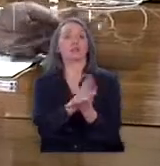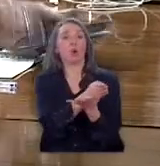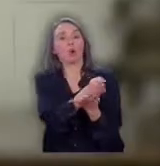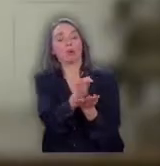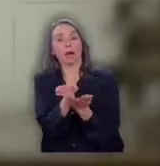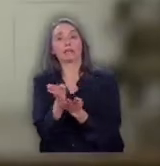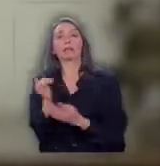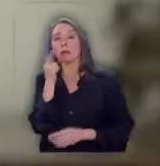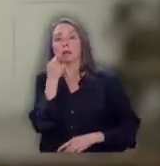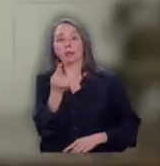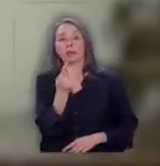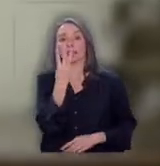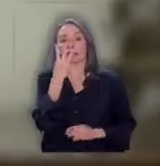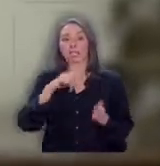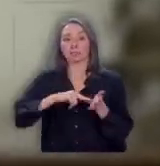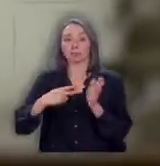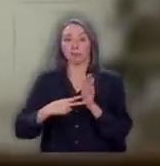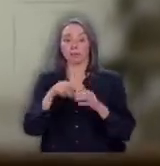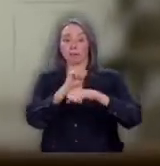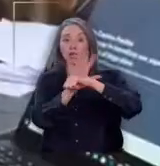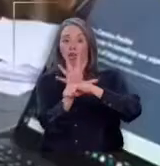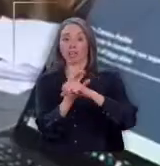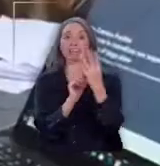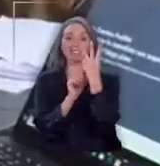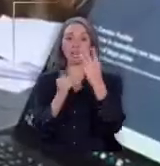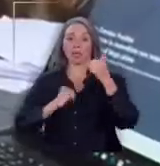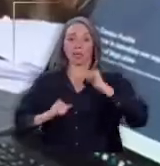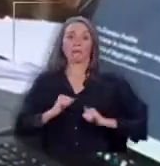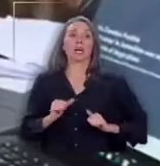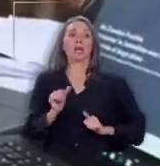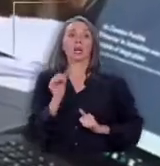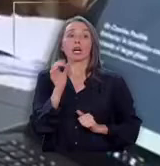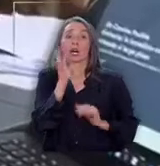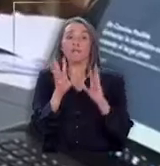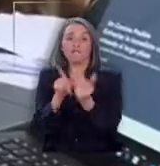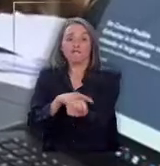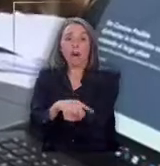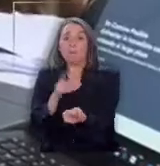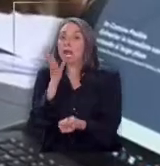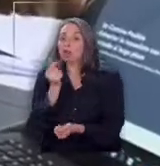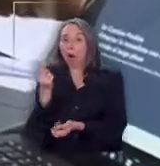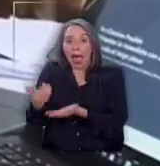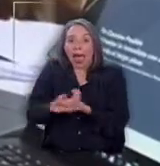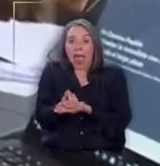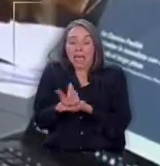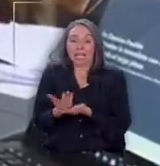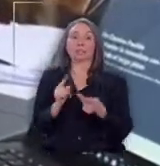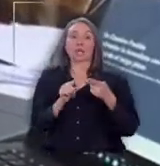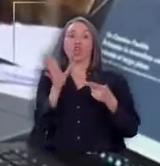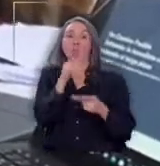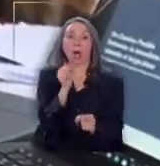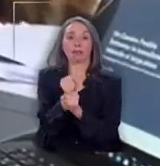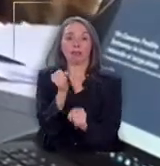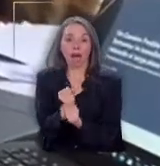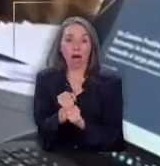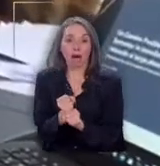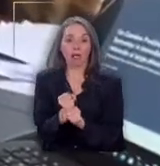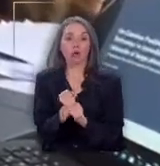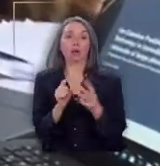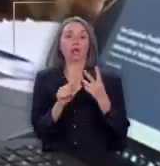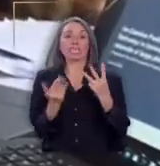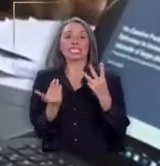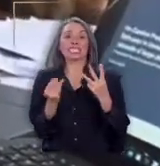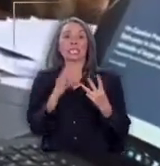tenemos tres problemas severos con la pandemia dramático la falta de ingreso de la familia la falta de empleo y la necesidad de